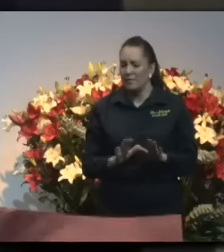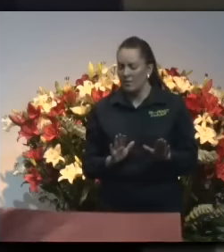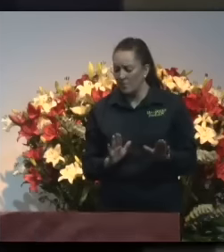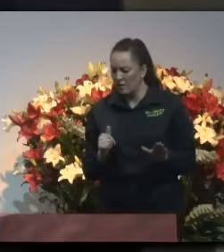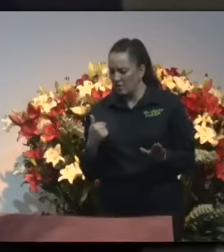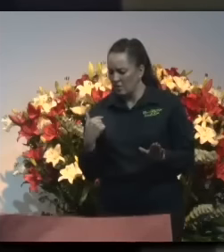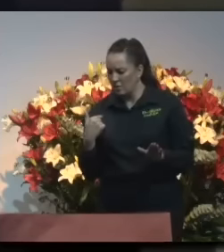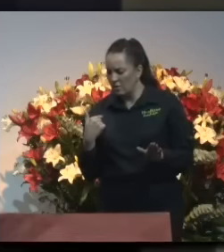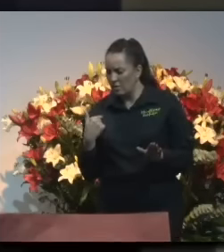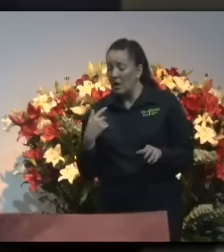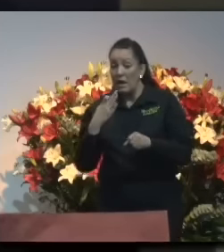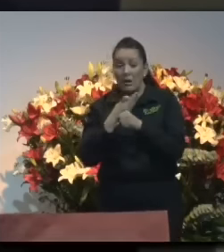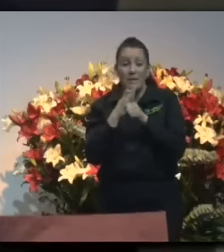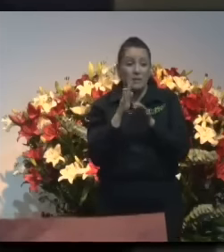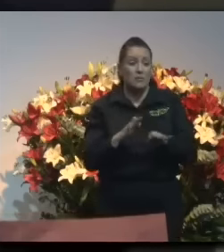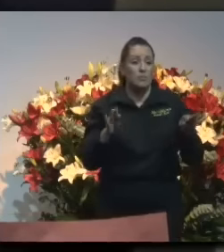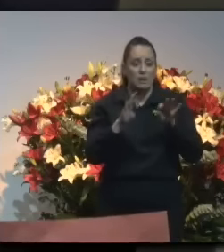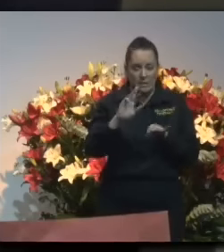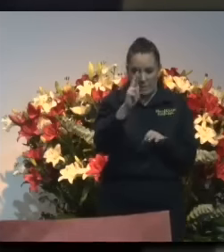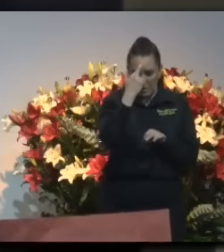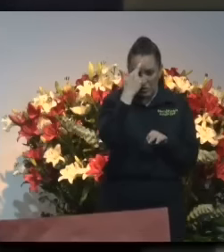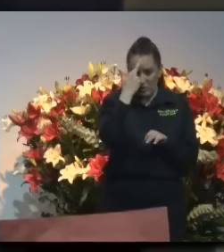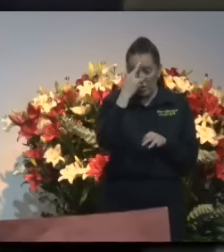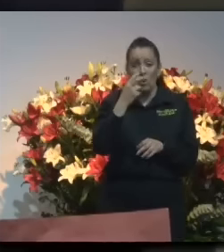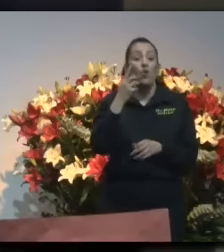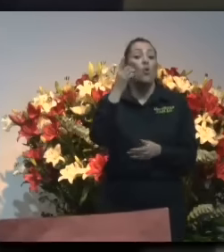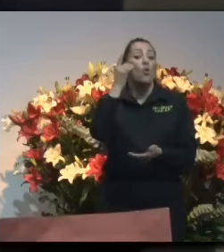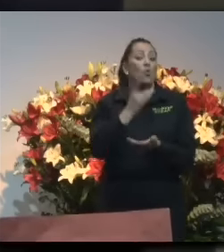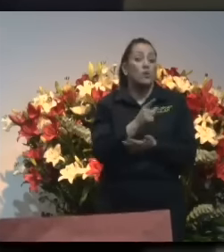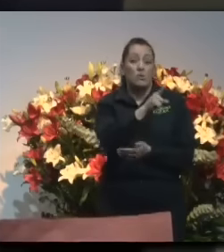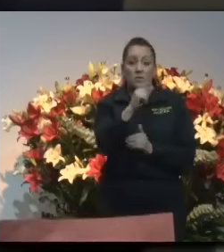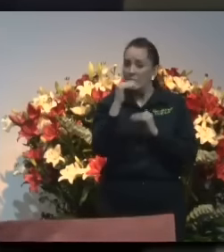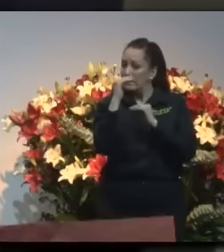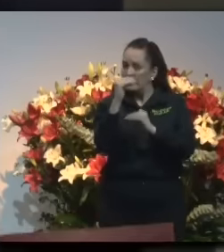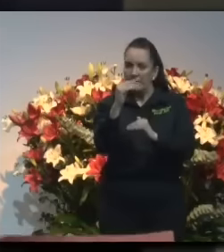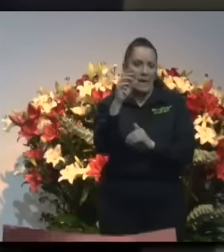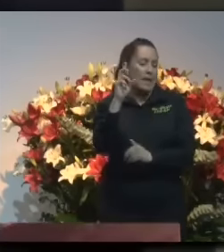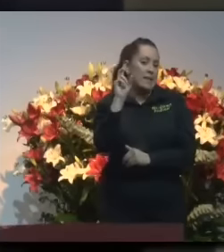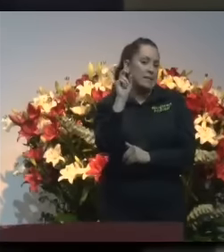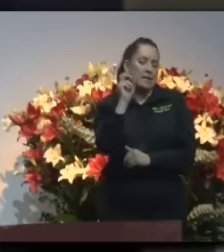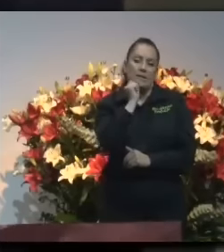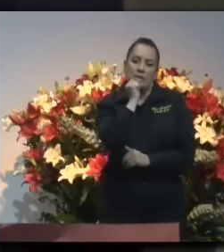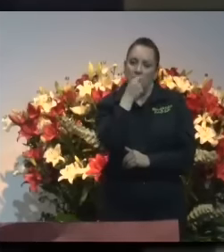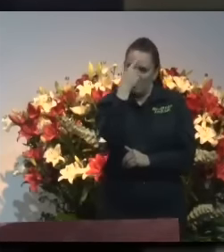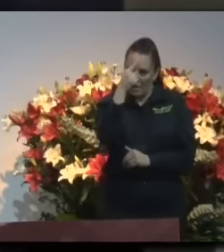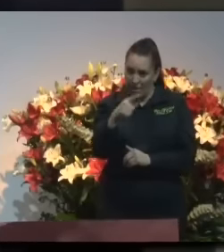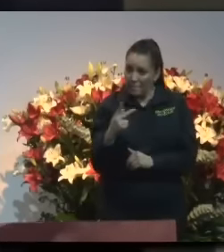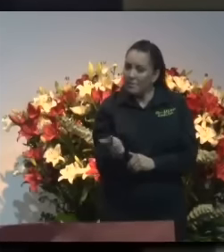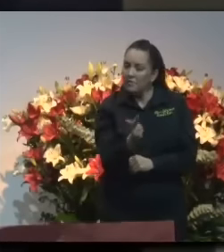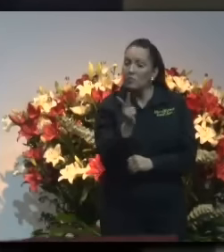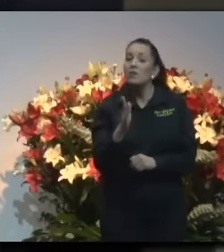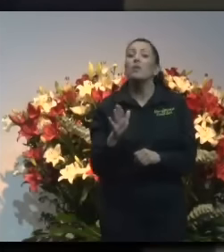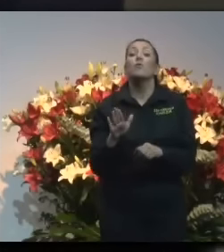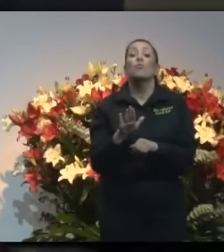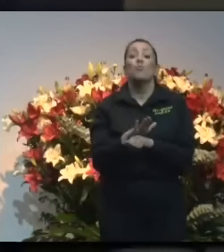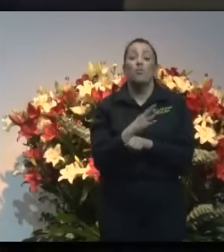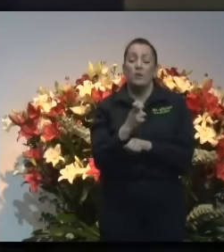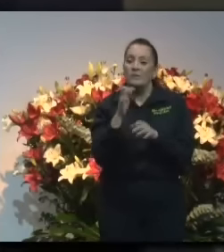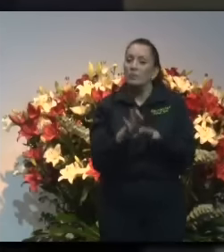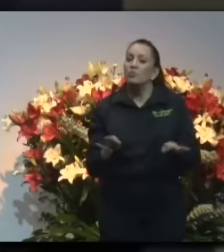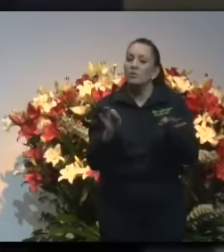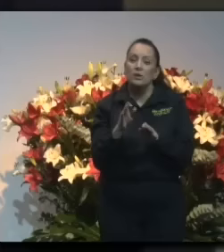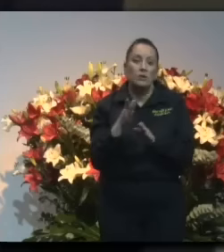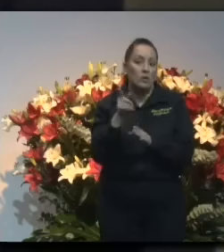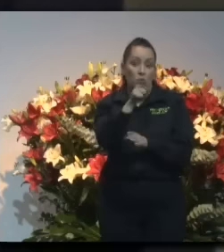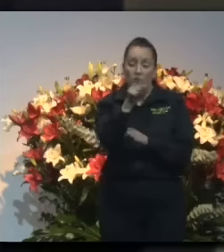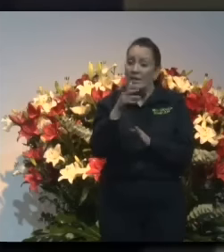Tendrán, les recordamos las instrucciones, tendrán solo 30 segundos para plantear su pregunta, por lo que les pedimos que vayan pensándola